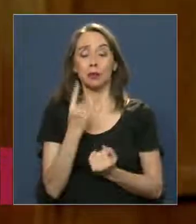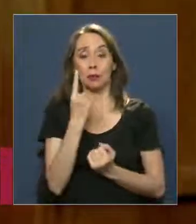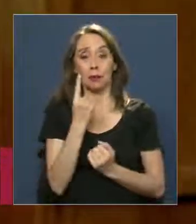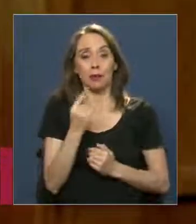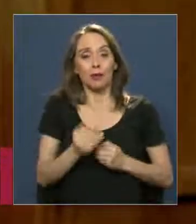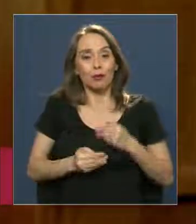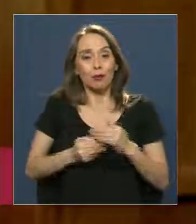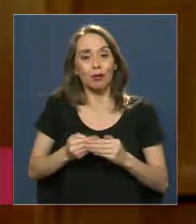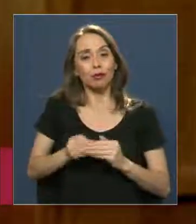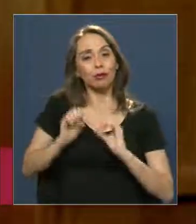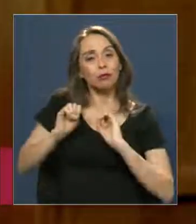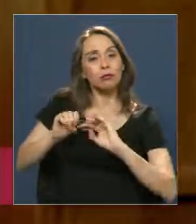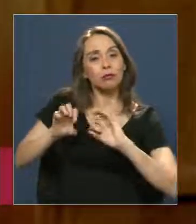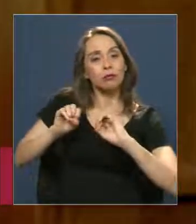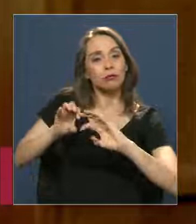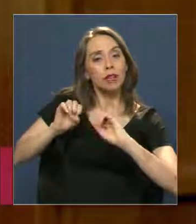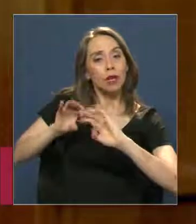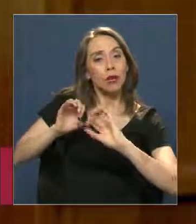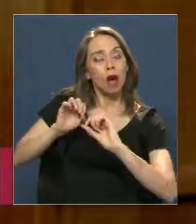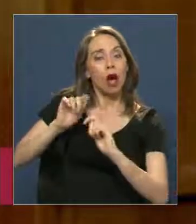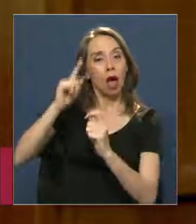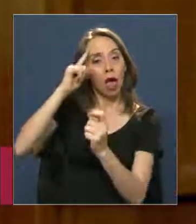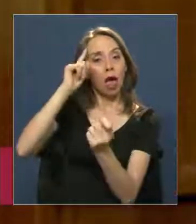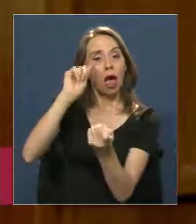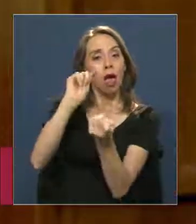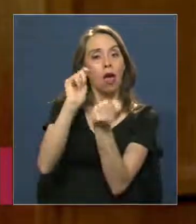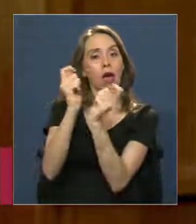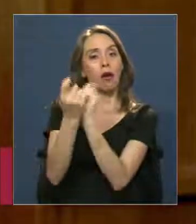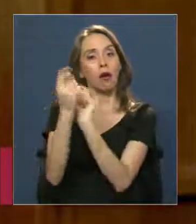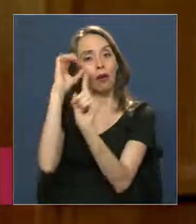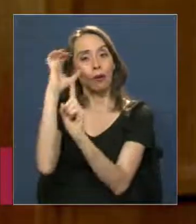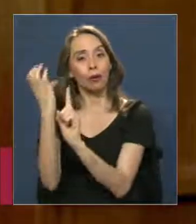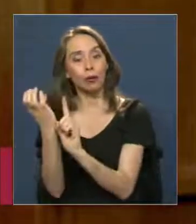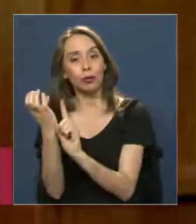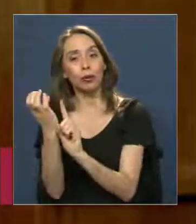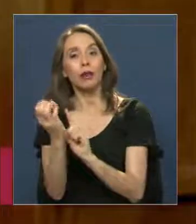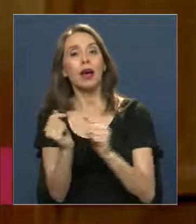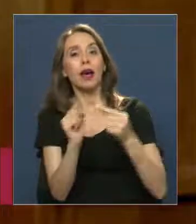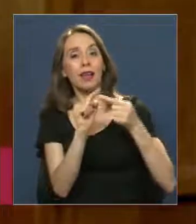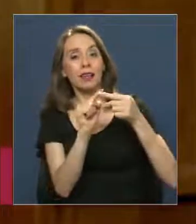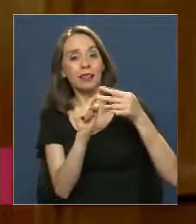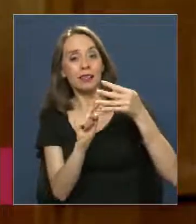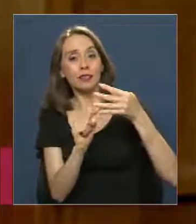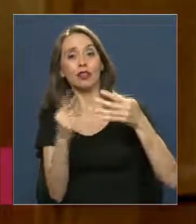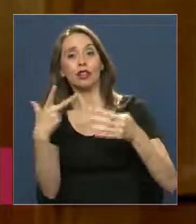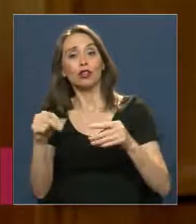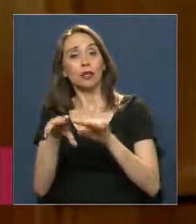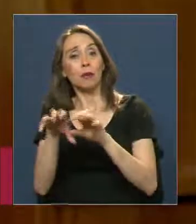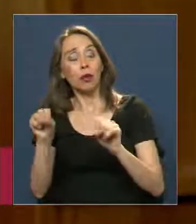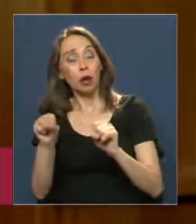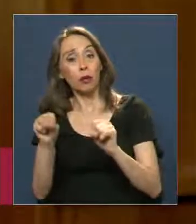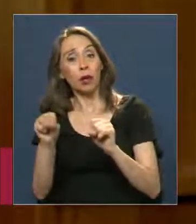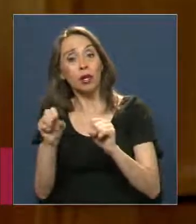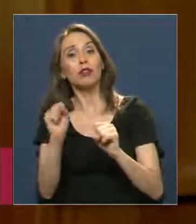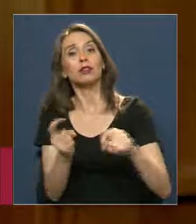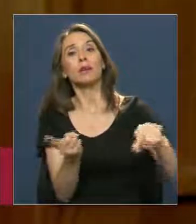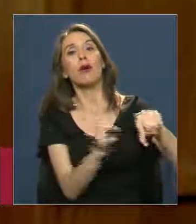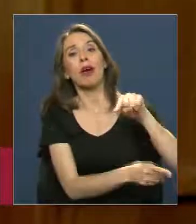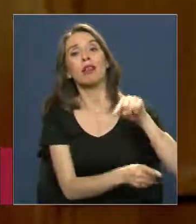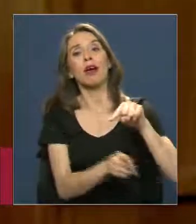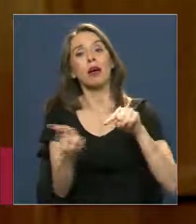educacional para atacar tal vez estos conceptos de los cuales discrepamos. Yo creo